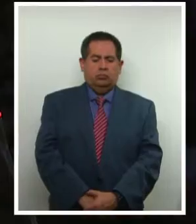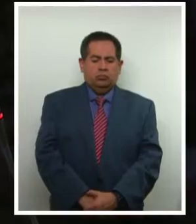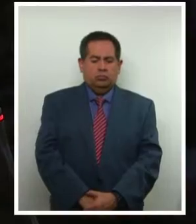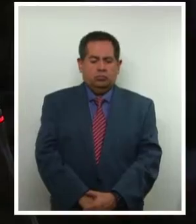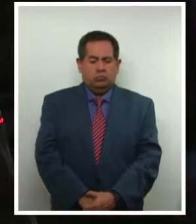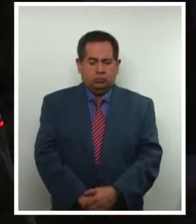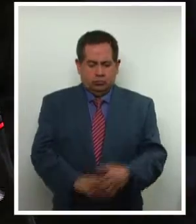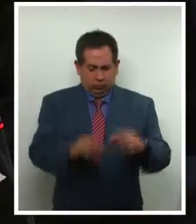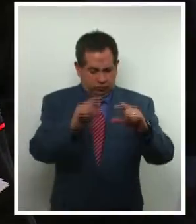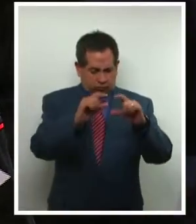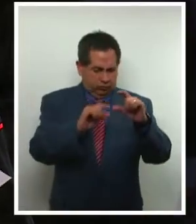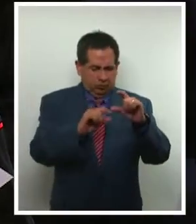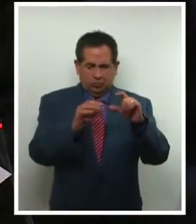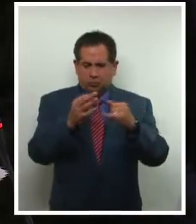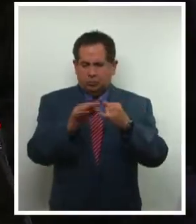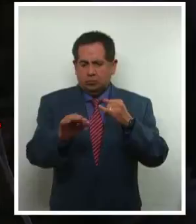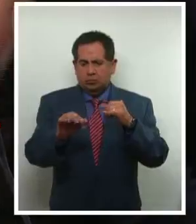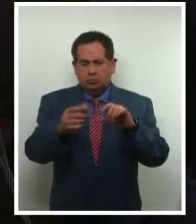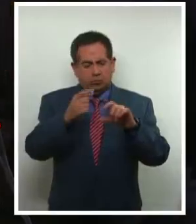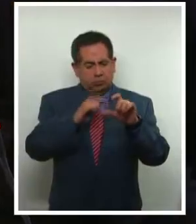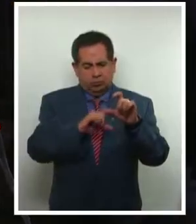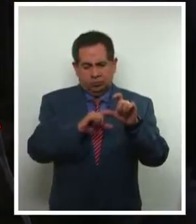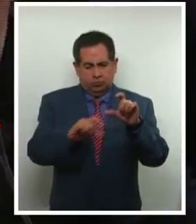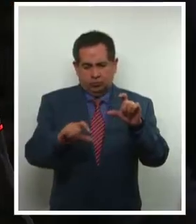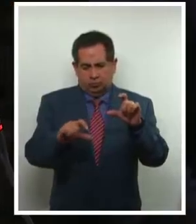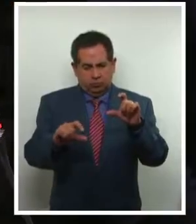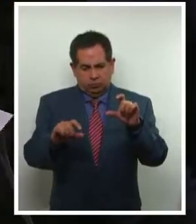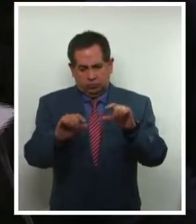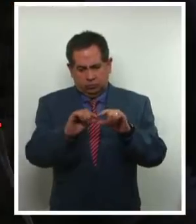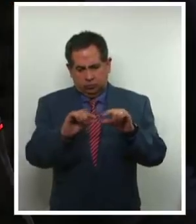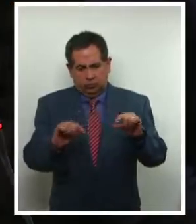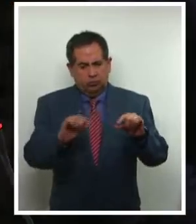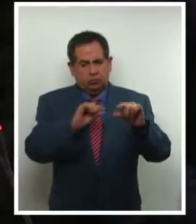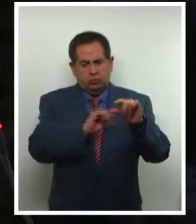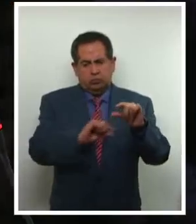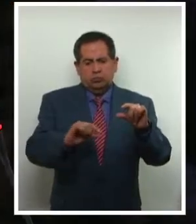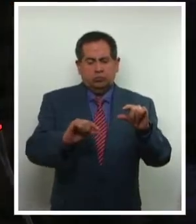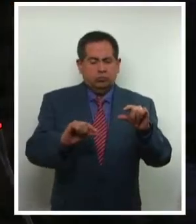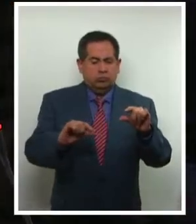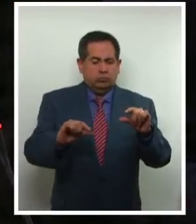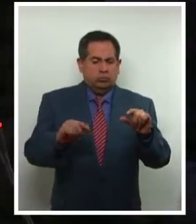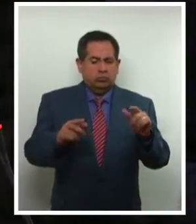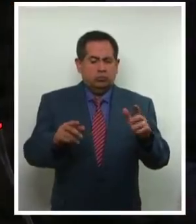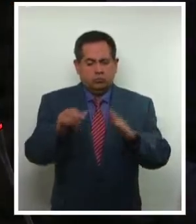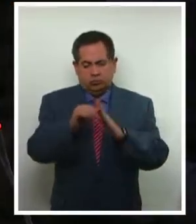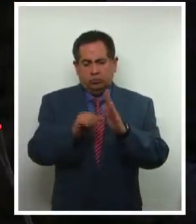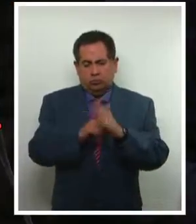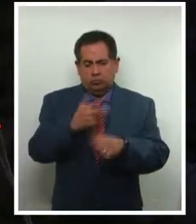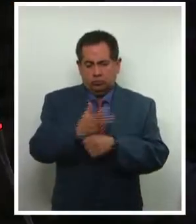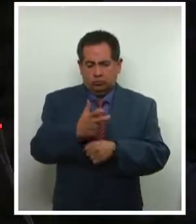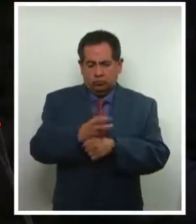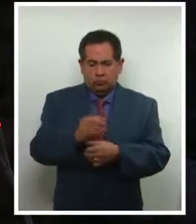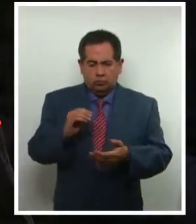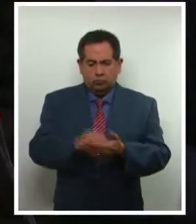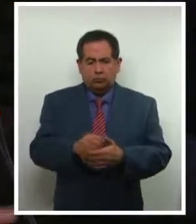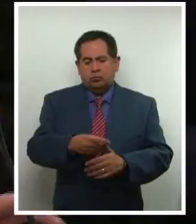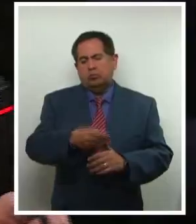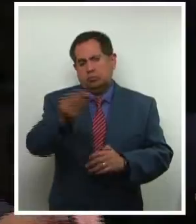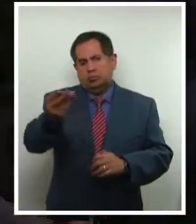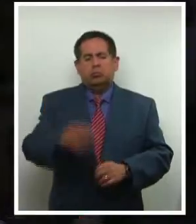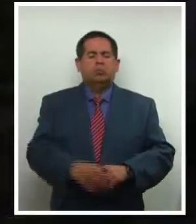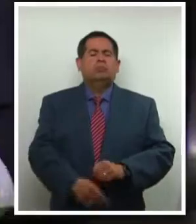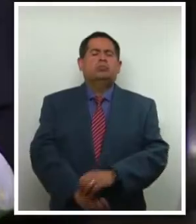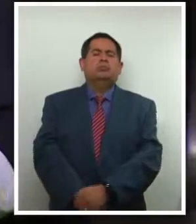el texto y en el último párrafo, sería una inserción al último párrafo del artículo 8º. Entonces,